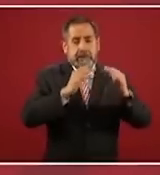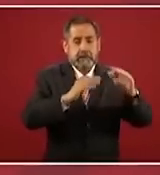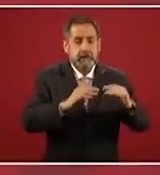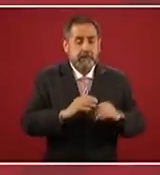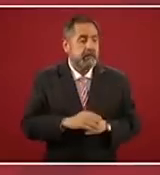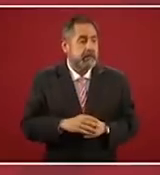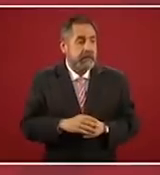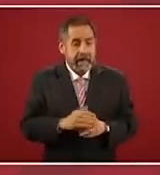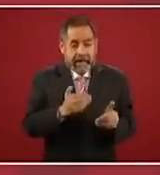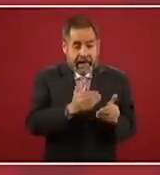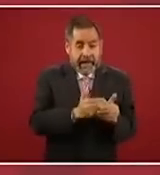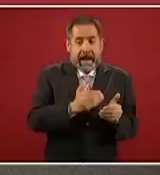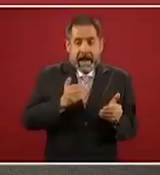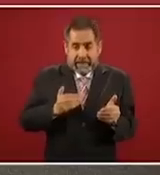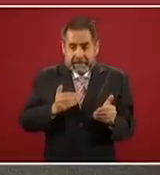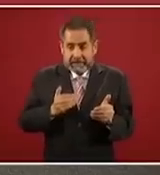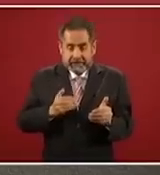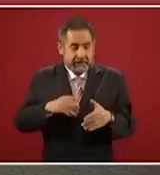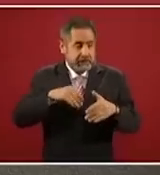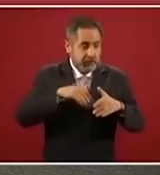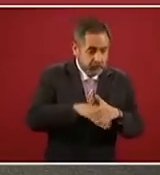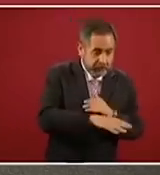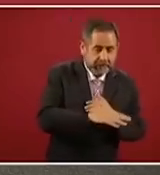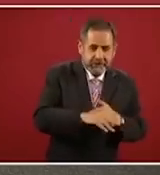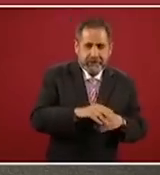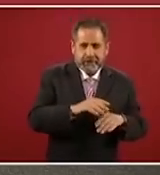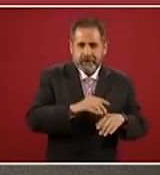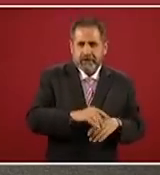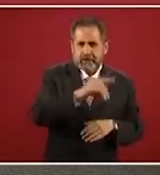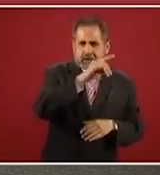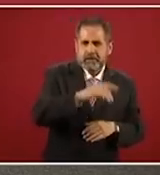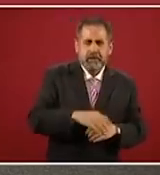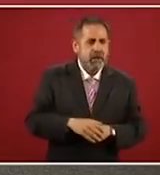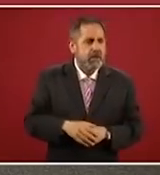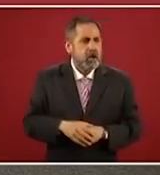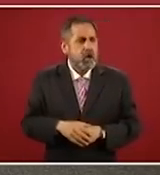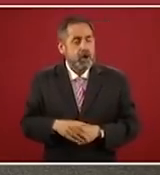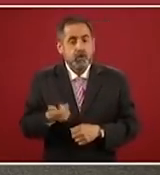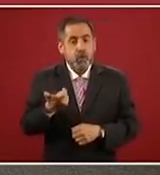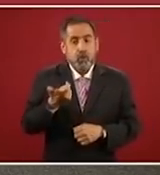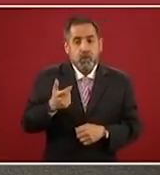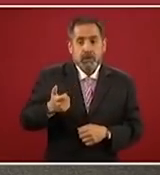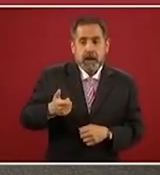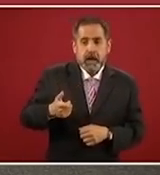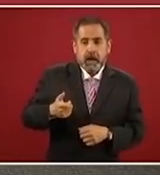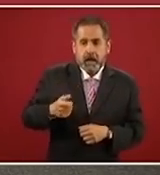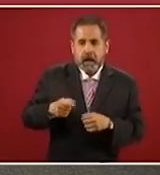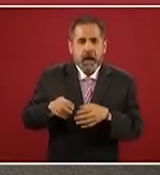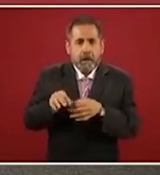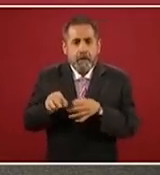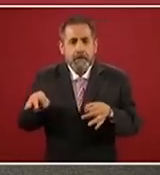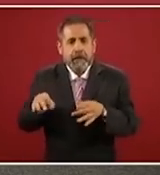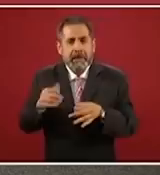antes de subir, él saca de su bolsa de plástico